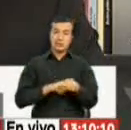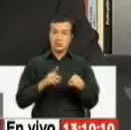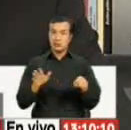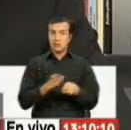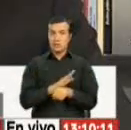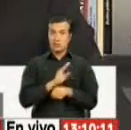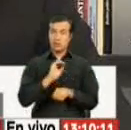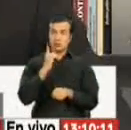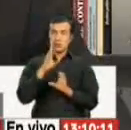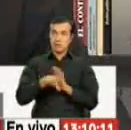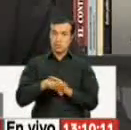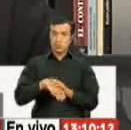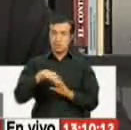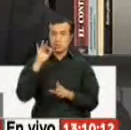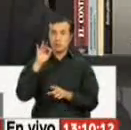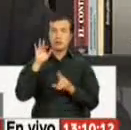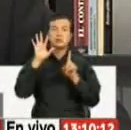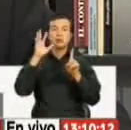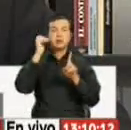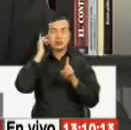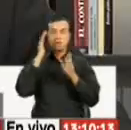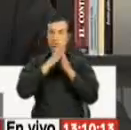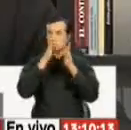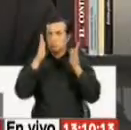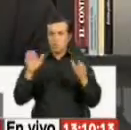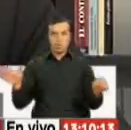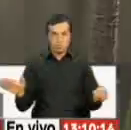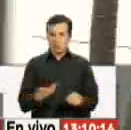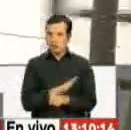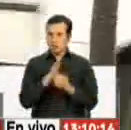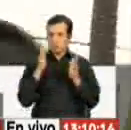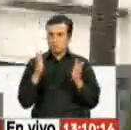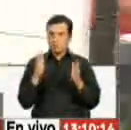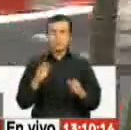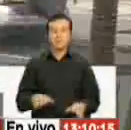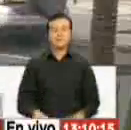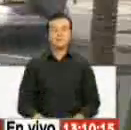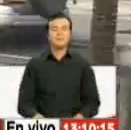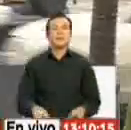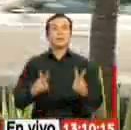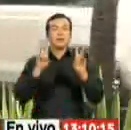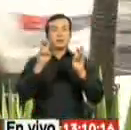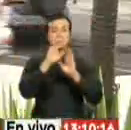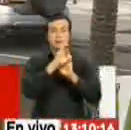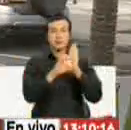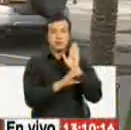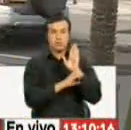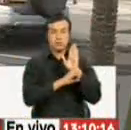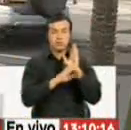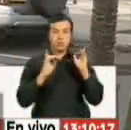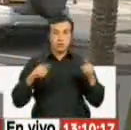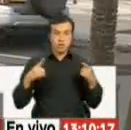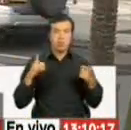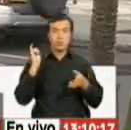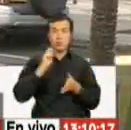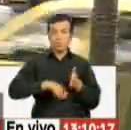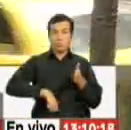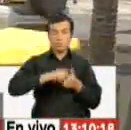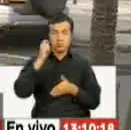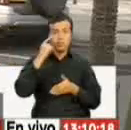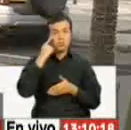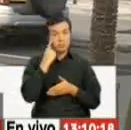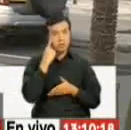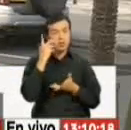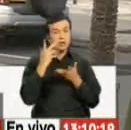el primero para el sorteo seis días para tomar la decisión en materia constitucional todos los días son hábiles por lo que el tema